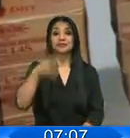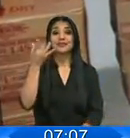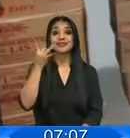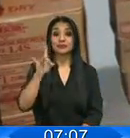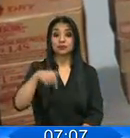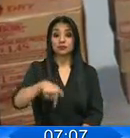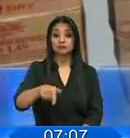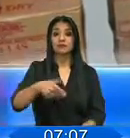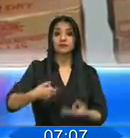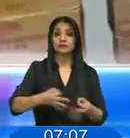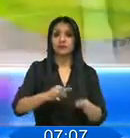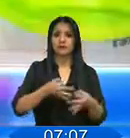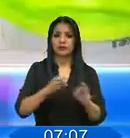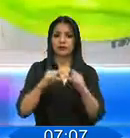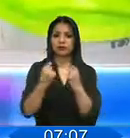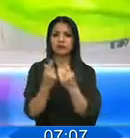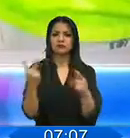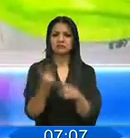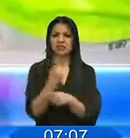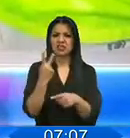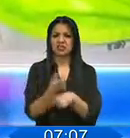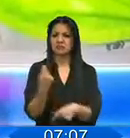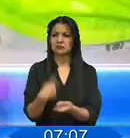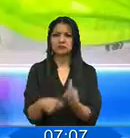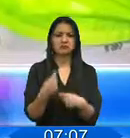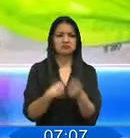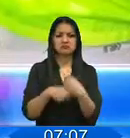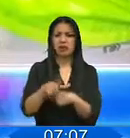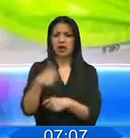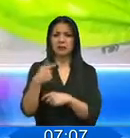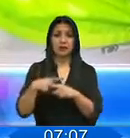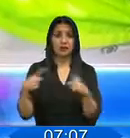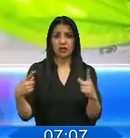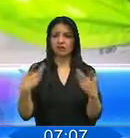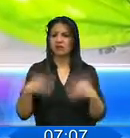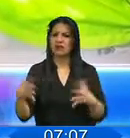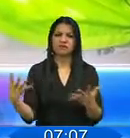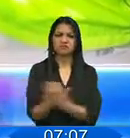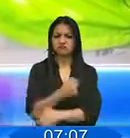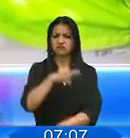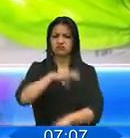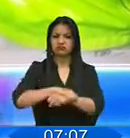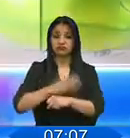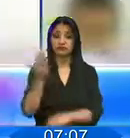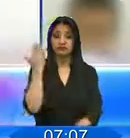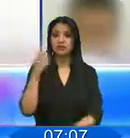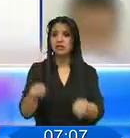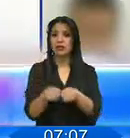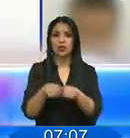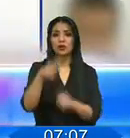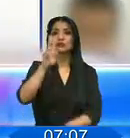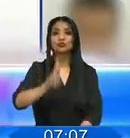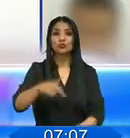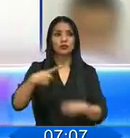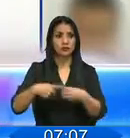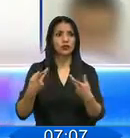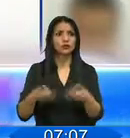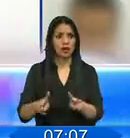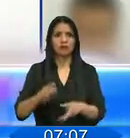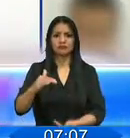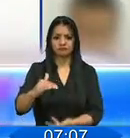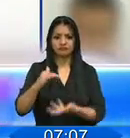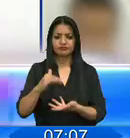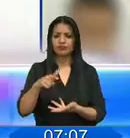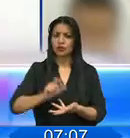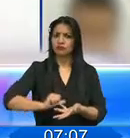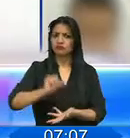los golpes a las organizaciones dedicadas al tráfico de armas han sido contundente días atrás en el sur de quito fue decomisada munición de